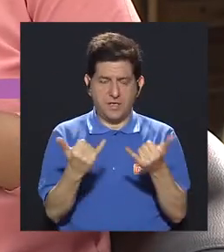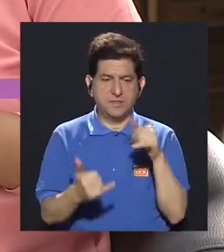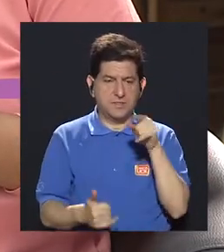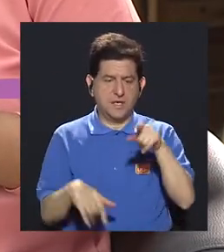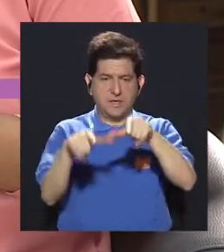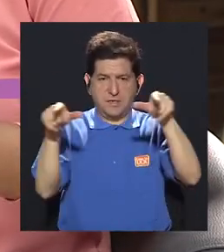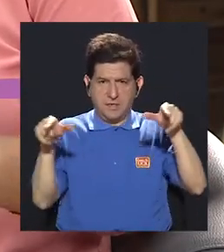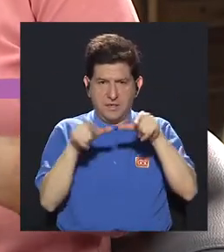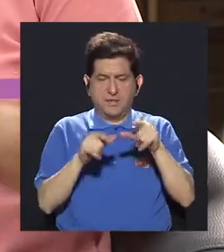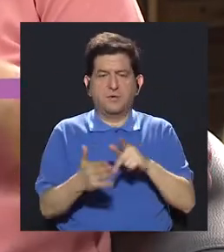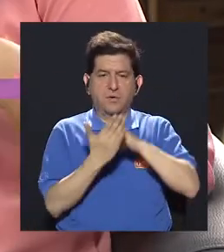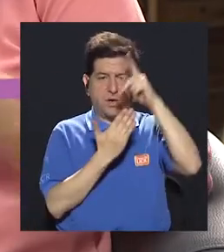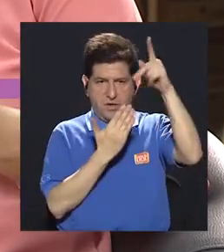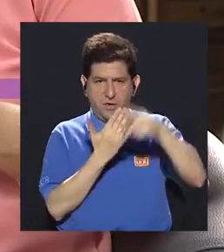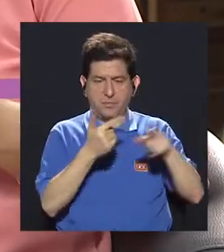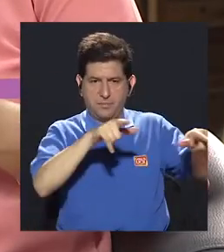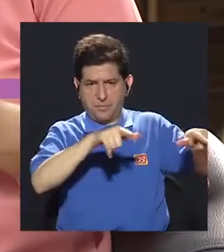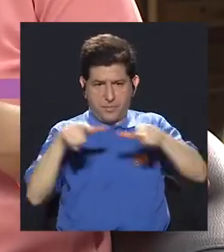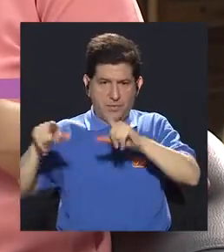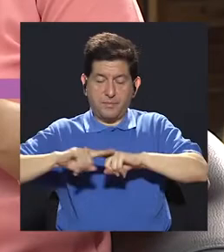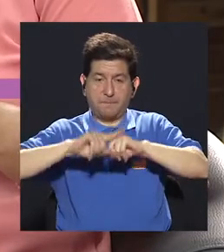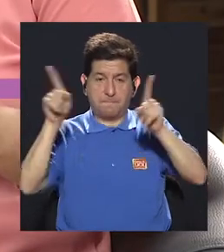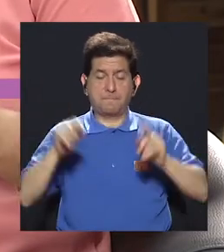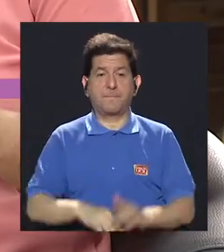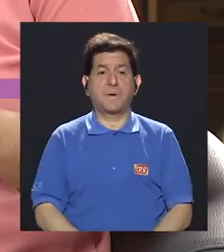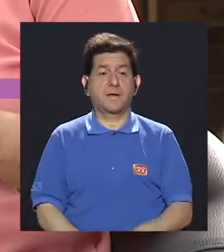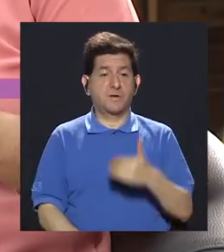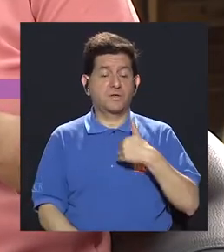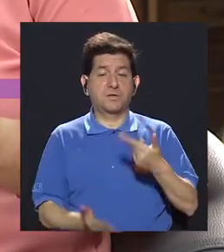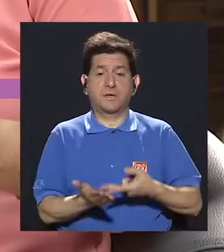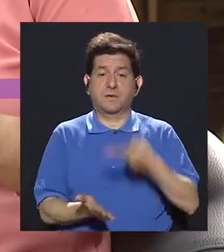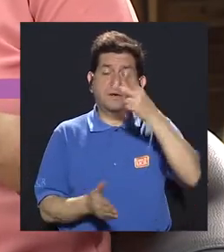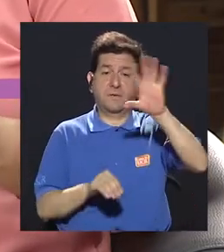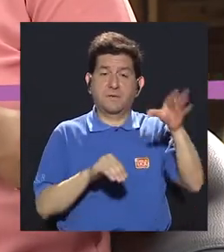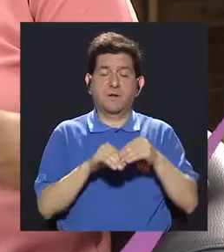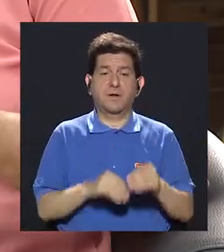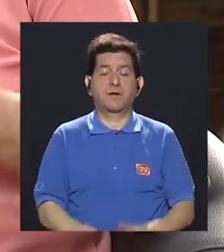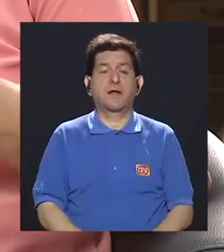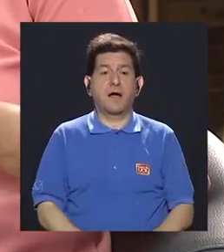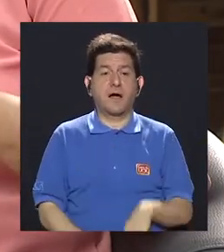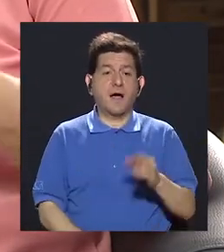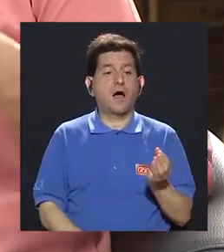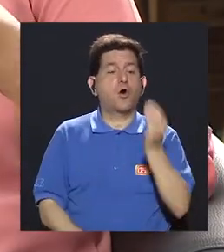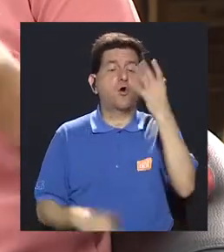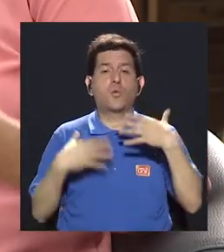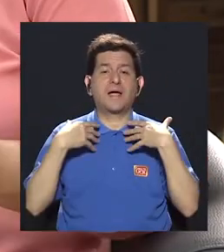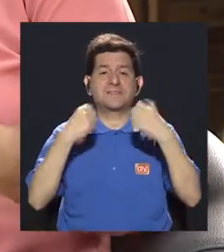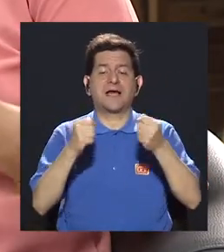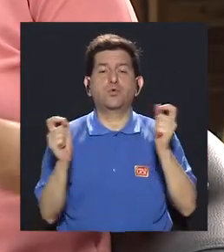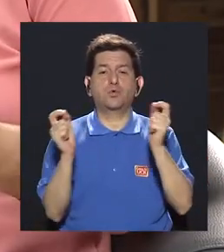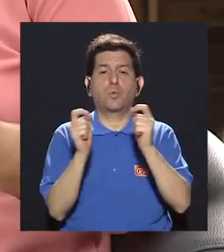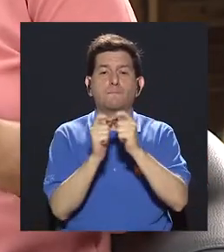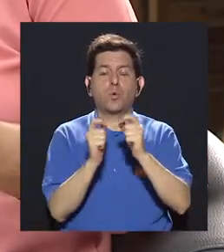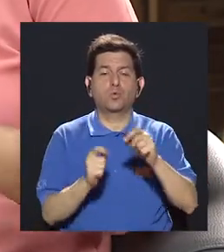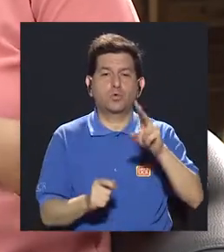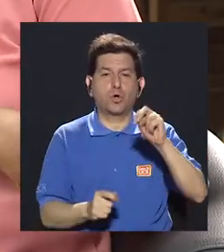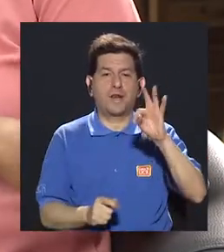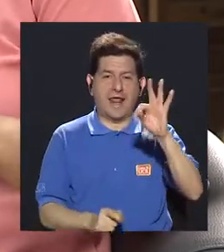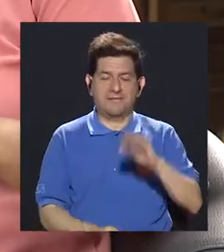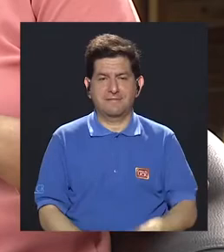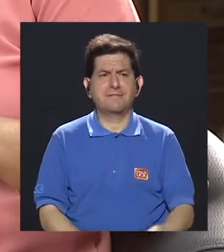ya en sus instalaciones, que tienen programas para ellos, pero que le ven un valor añadido a jovensalud.net para complementar lo que ya